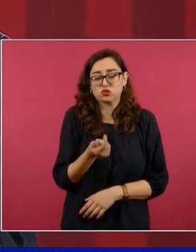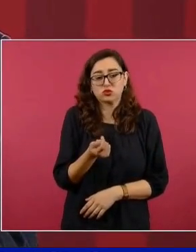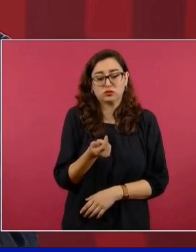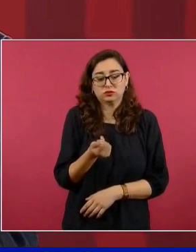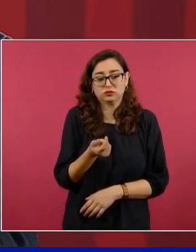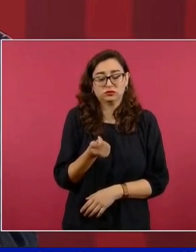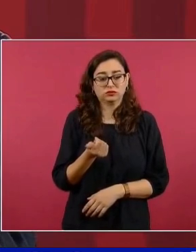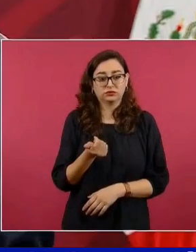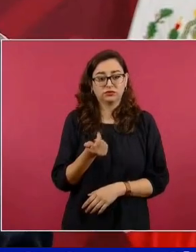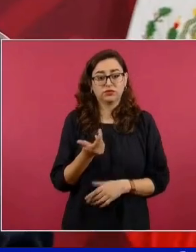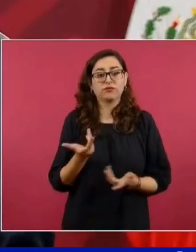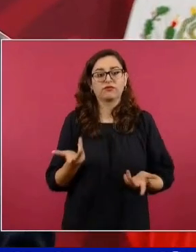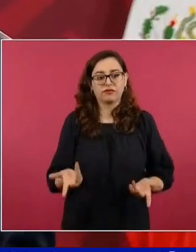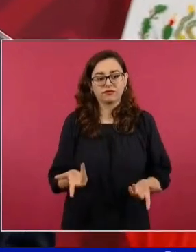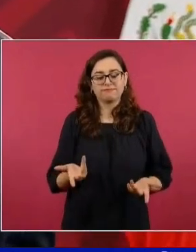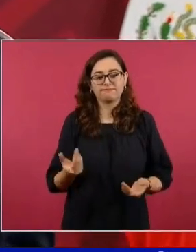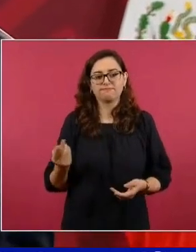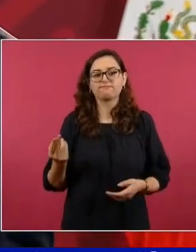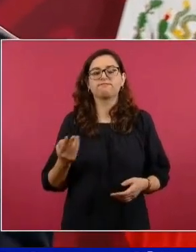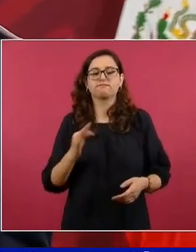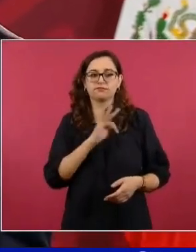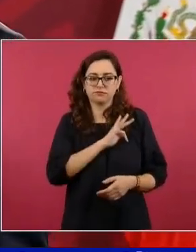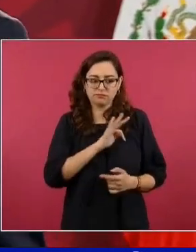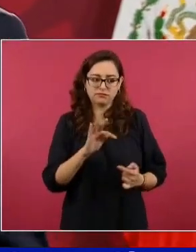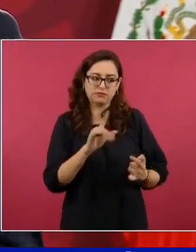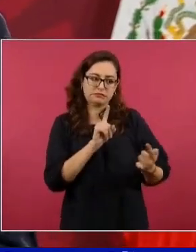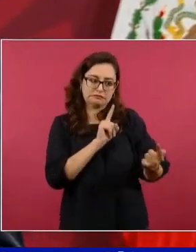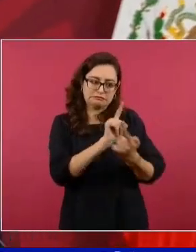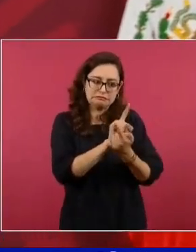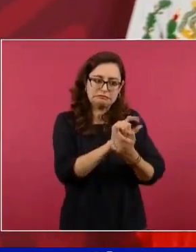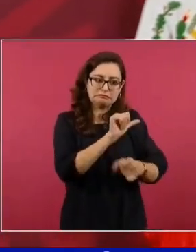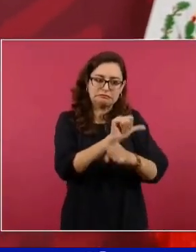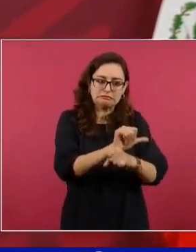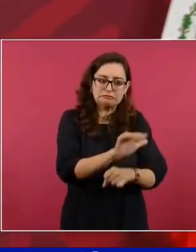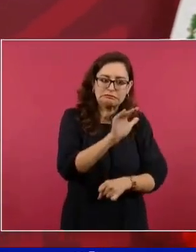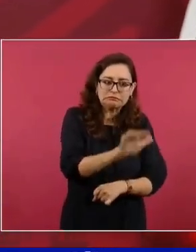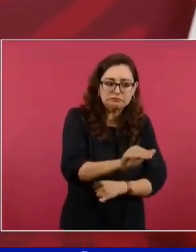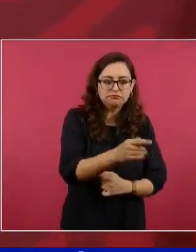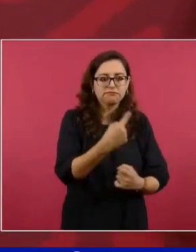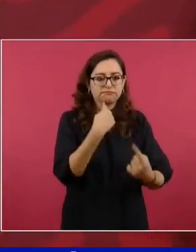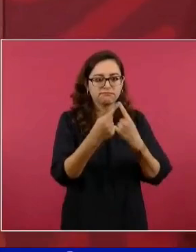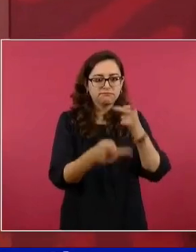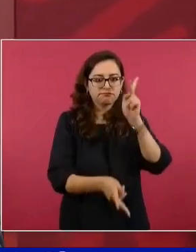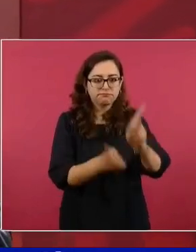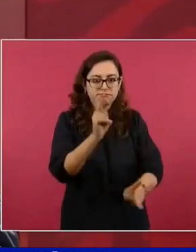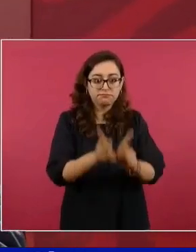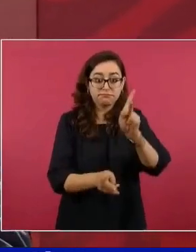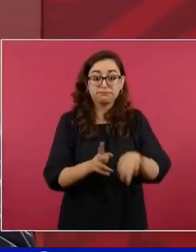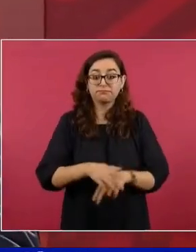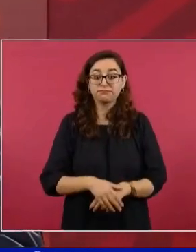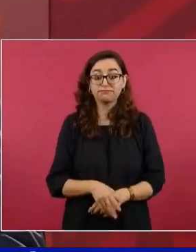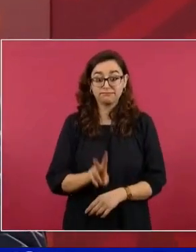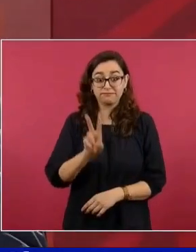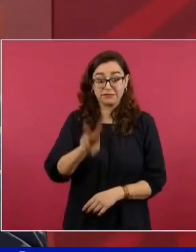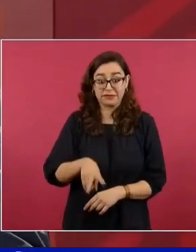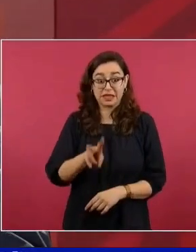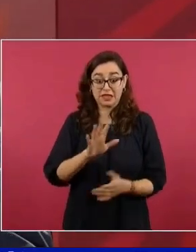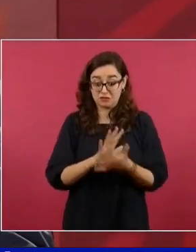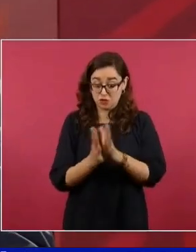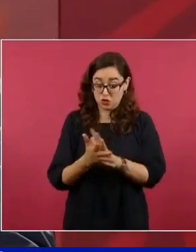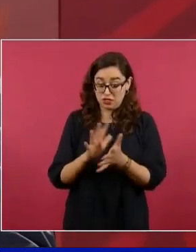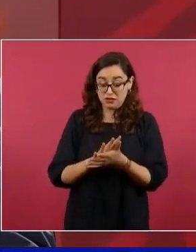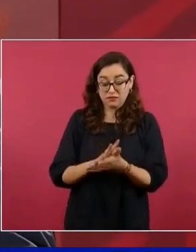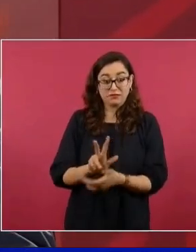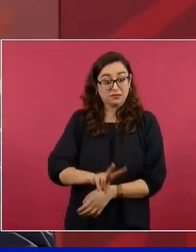podemos hablar con ellos. En el caso del maíz, en efecto, son 2 los que tienen